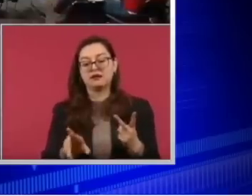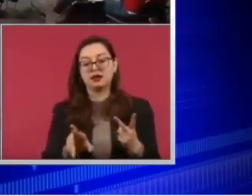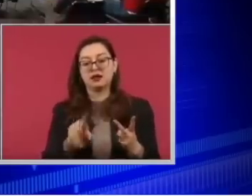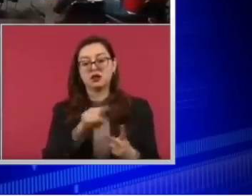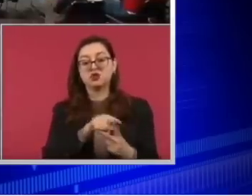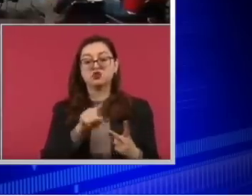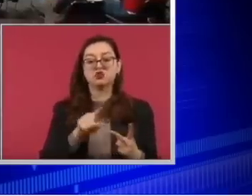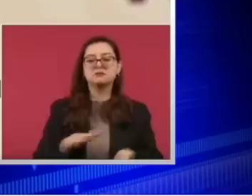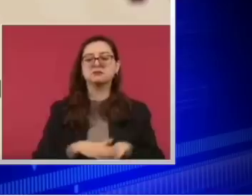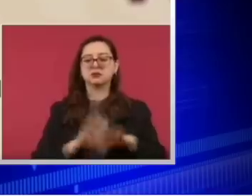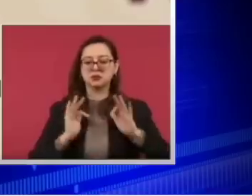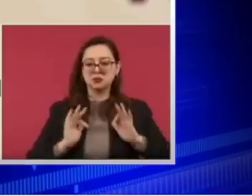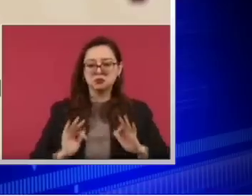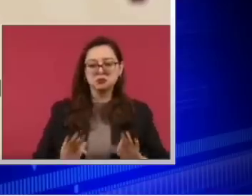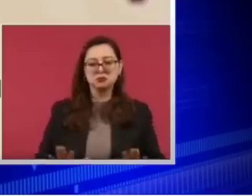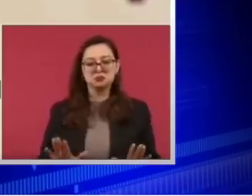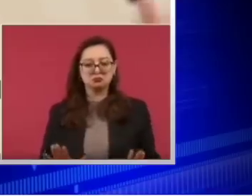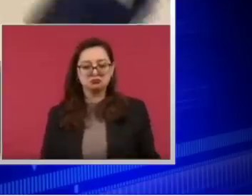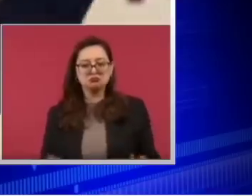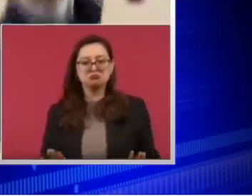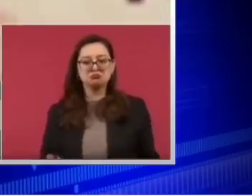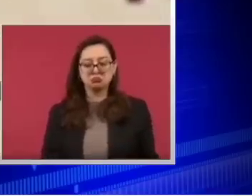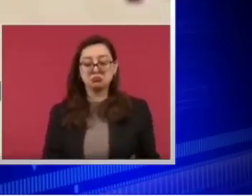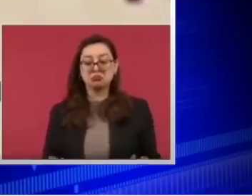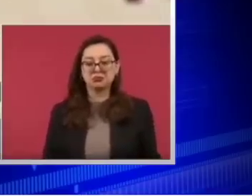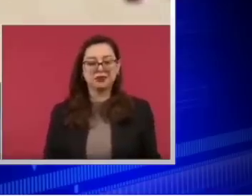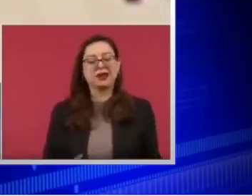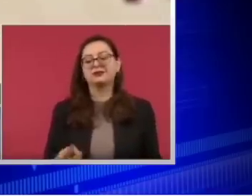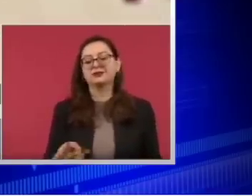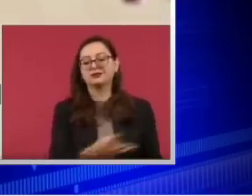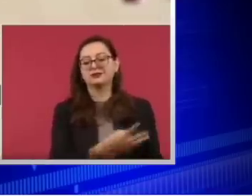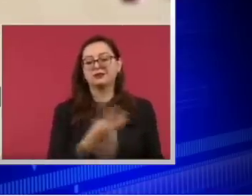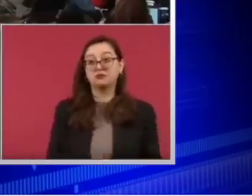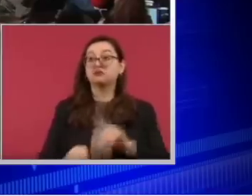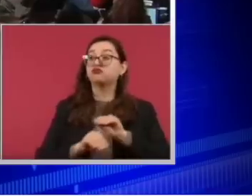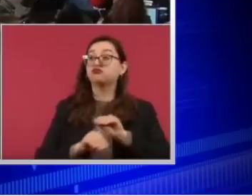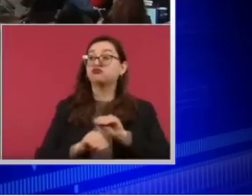más objetivos es el juego